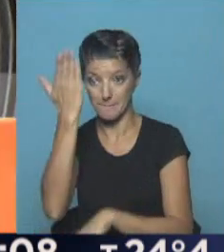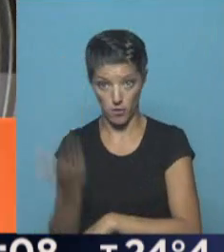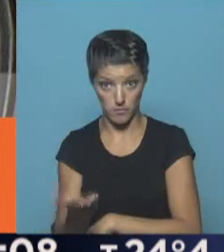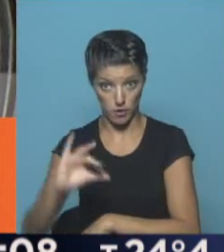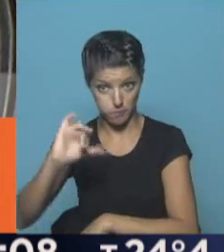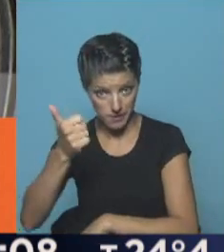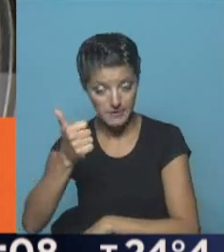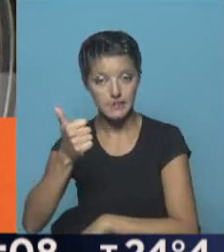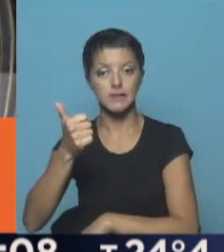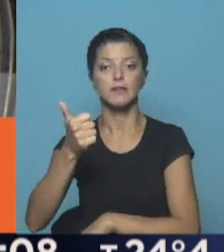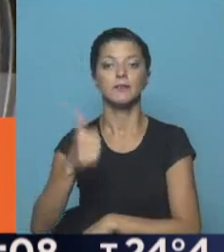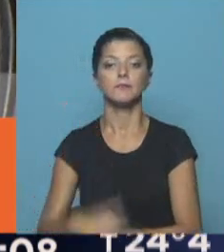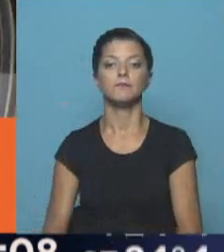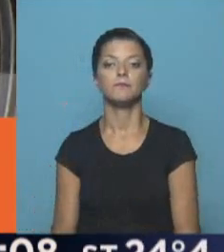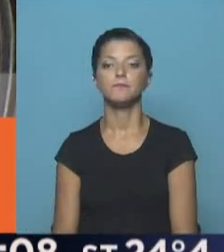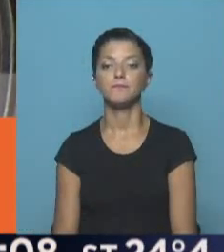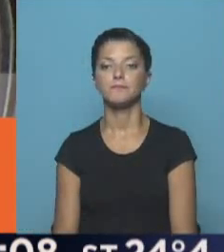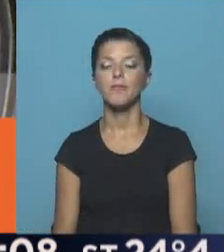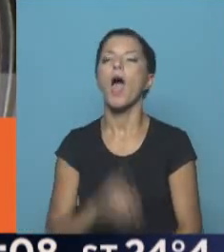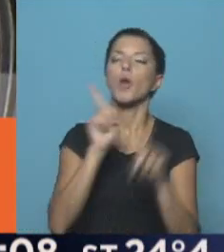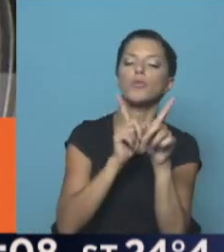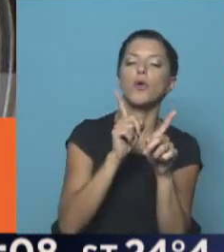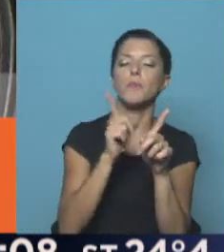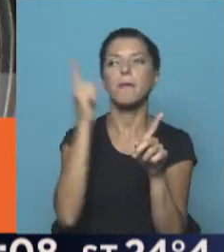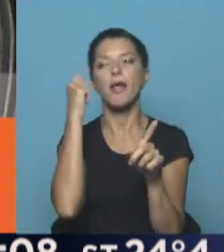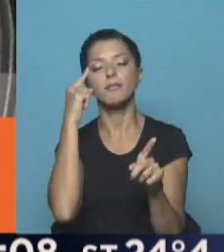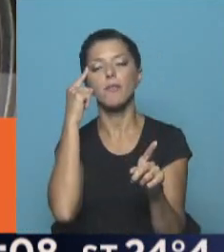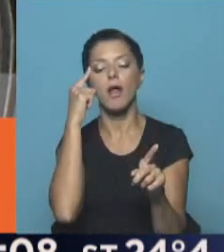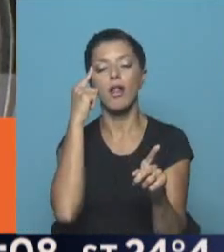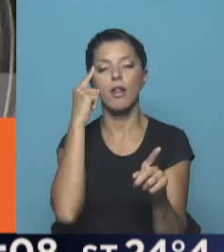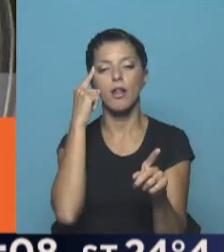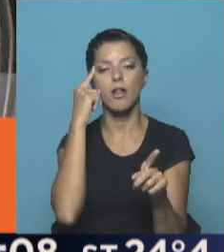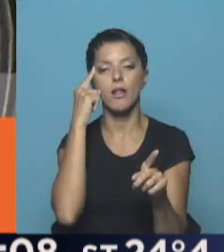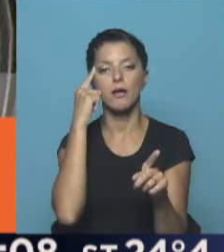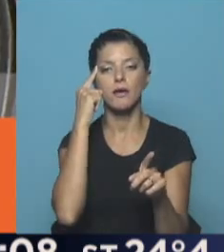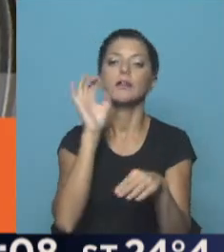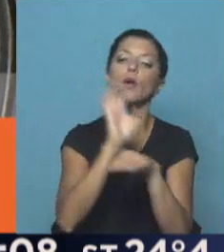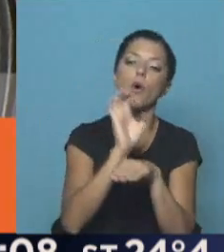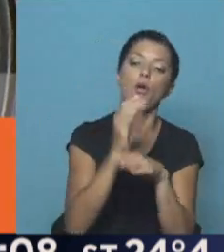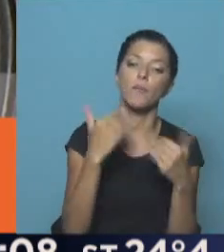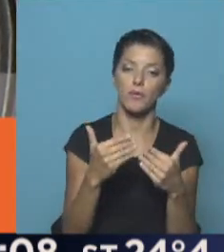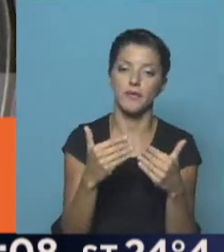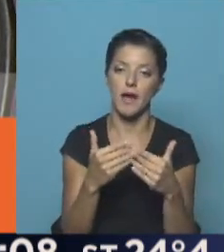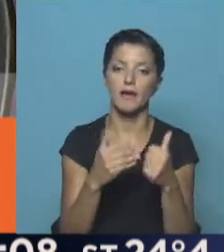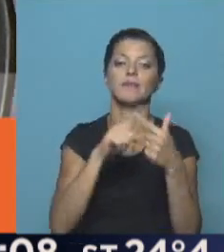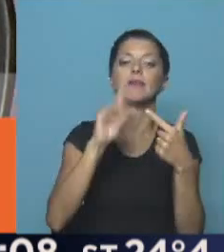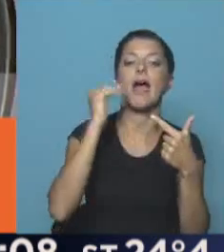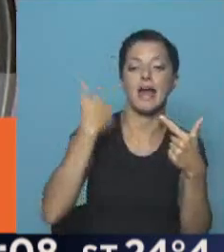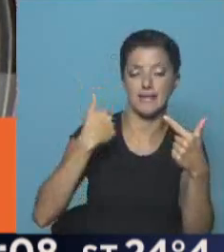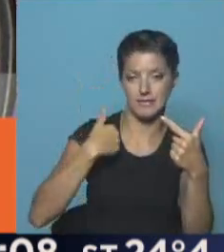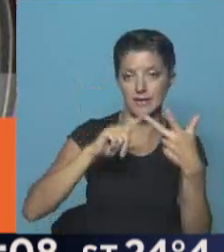una pausa en esta tendencia que se creía que podía sumar Ecuador con Argentina, Brasil,